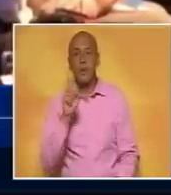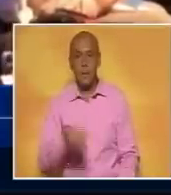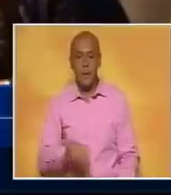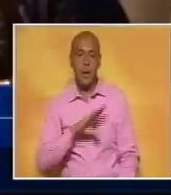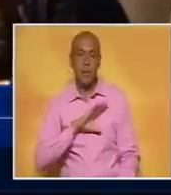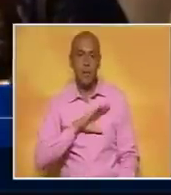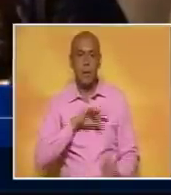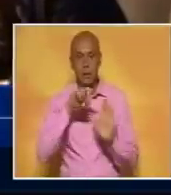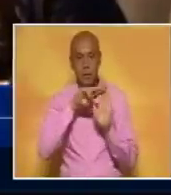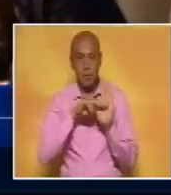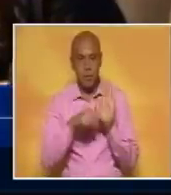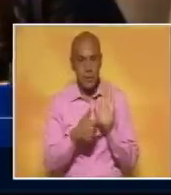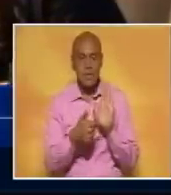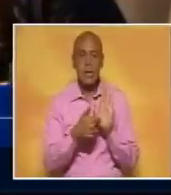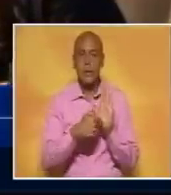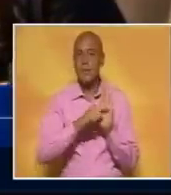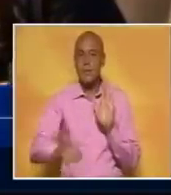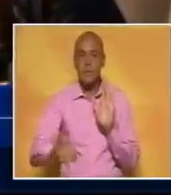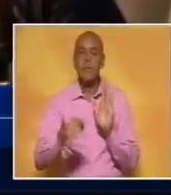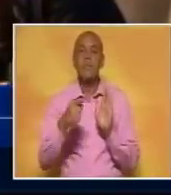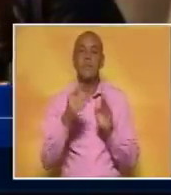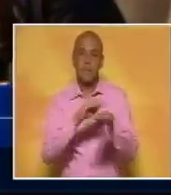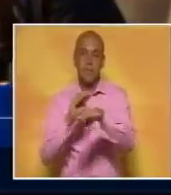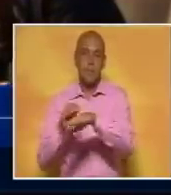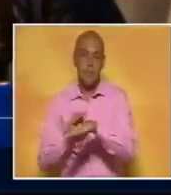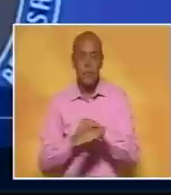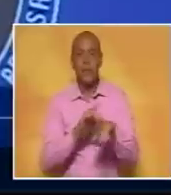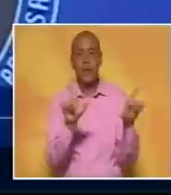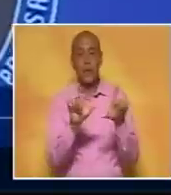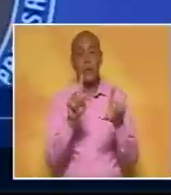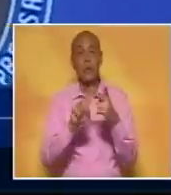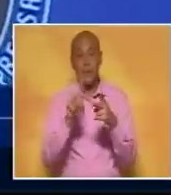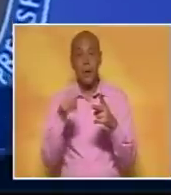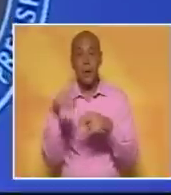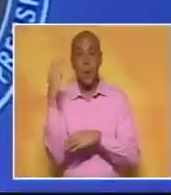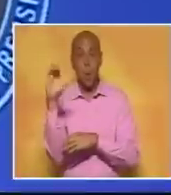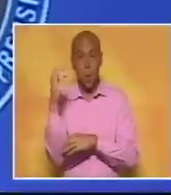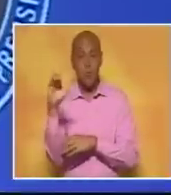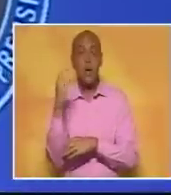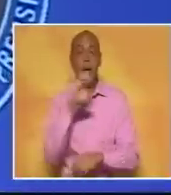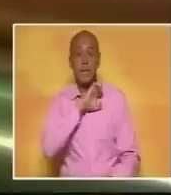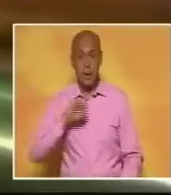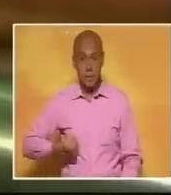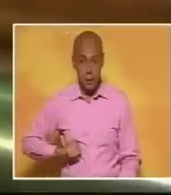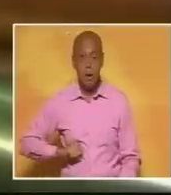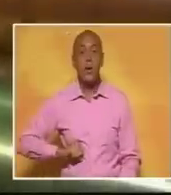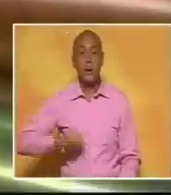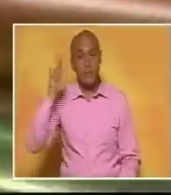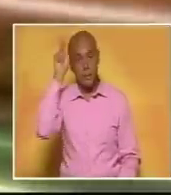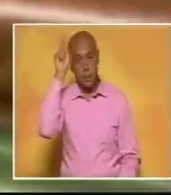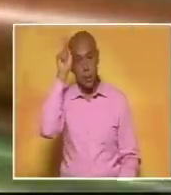penales y demandas millonarias en contra de medios específicamente en Colombia, El Salvador, Panamá y Perú.